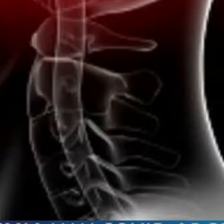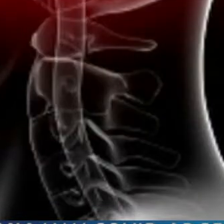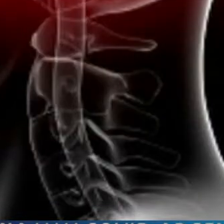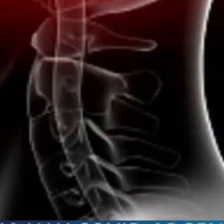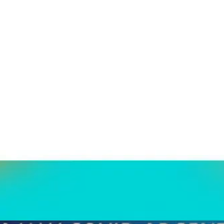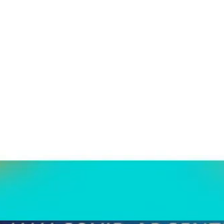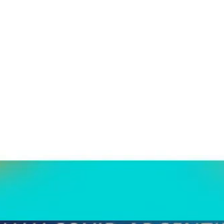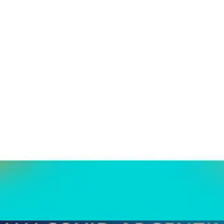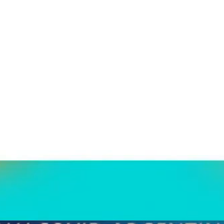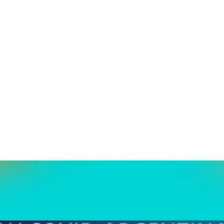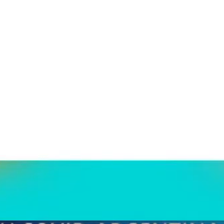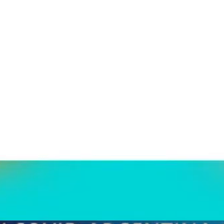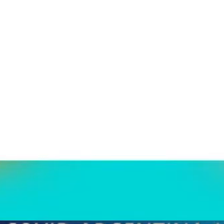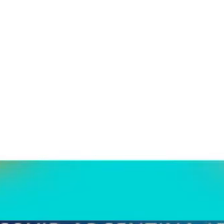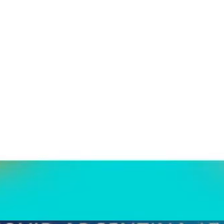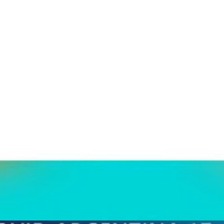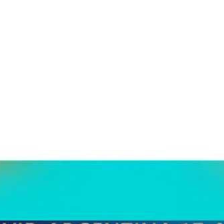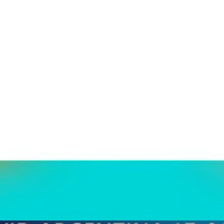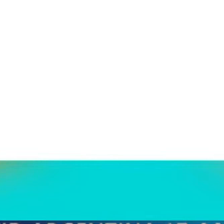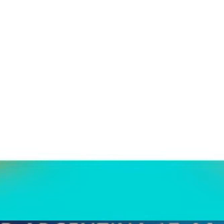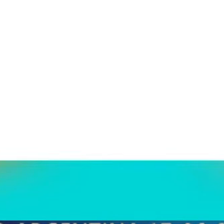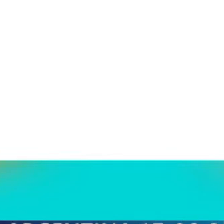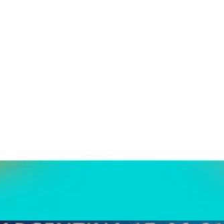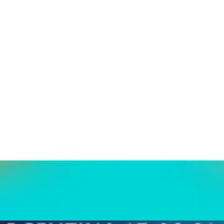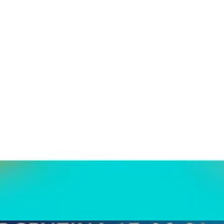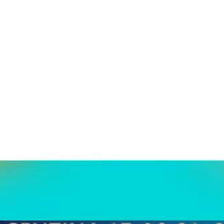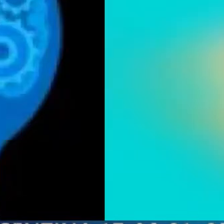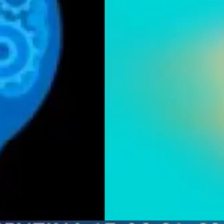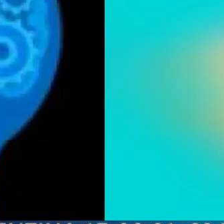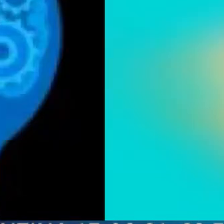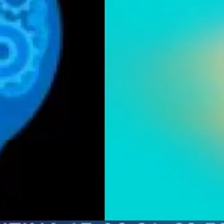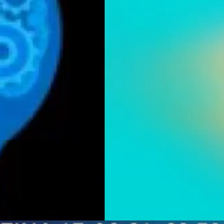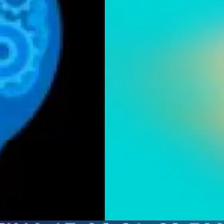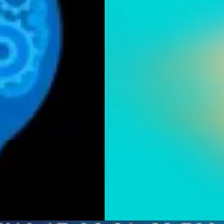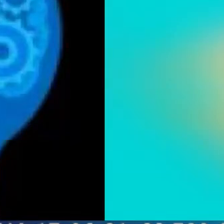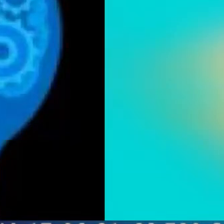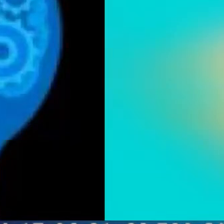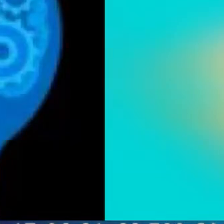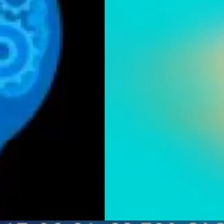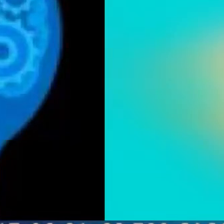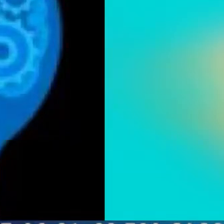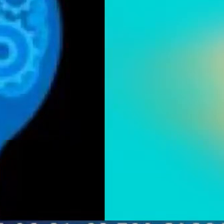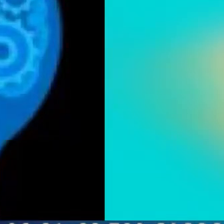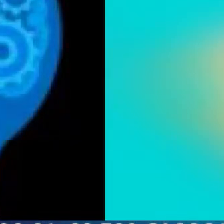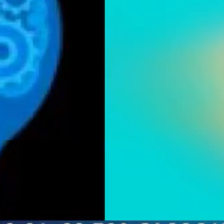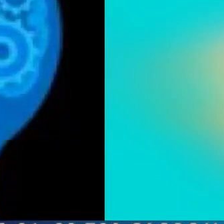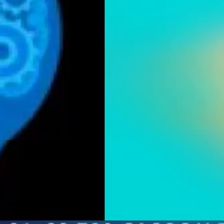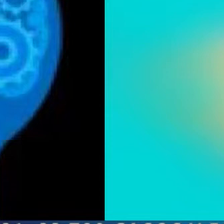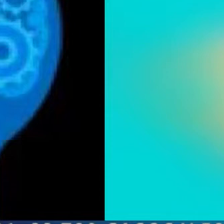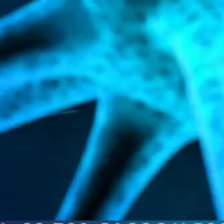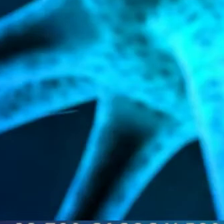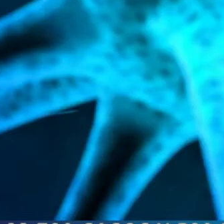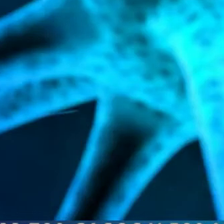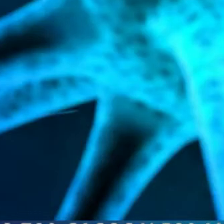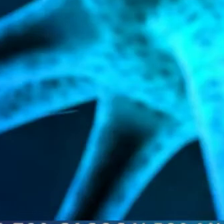para poder continuar, ¿bien? Es una ayuda, un complemento. Como hace un coach deportivo, que te va guiando para